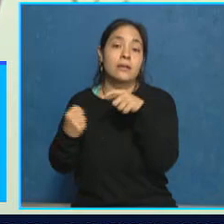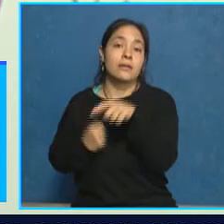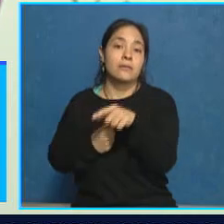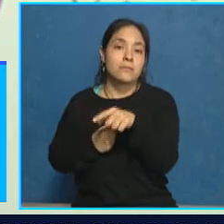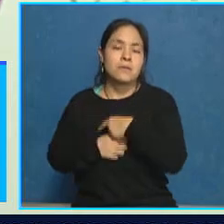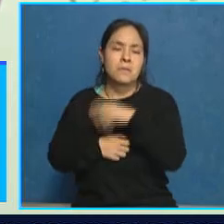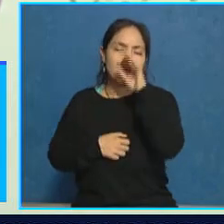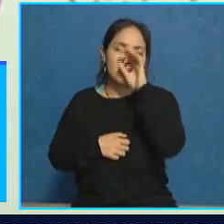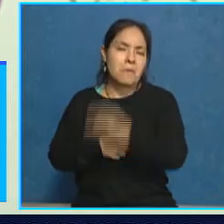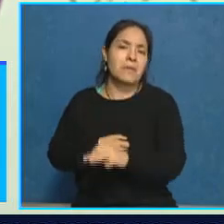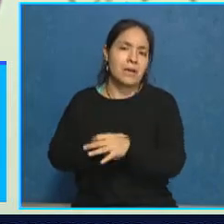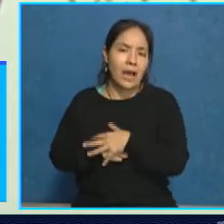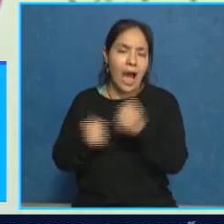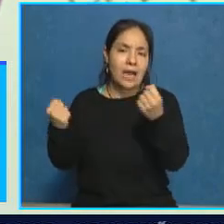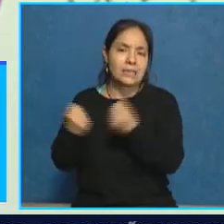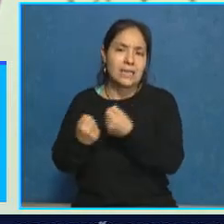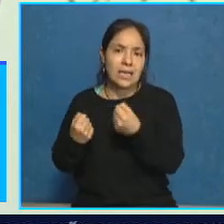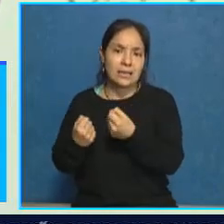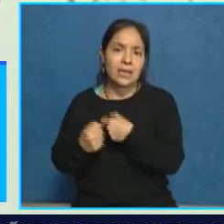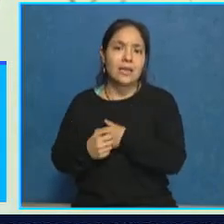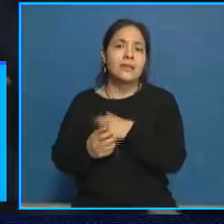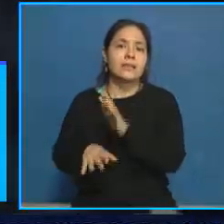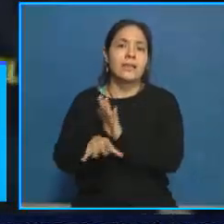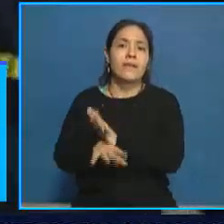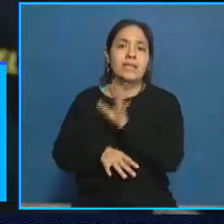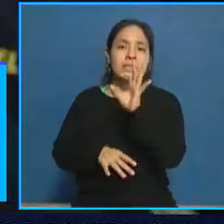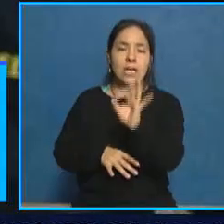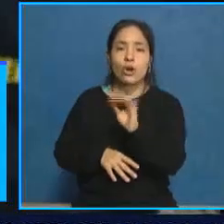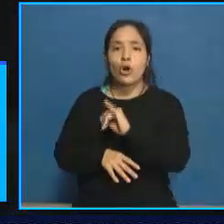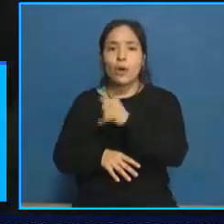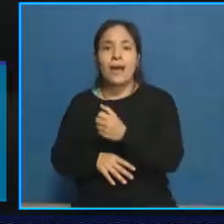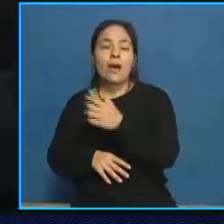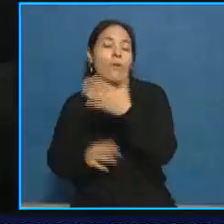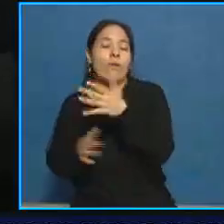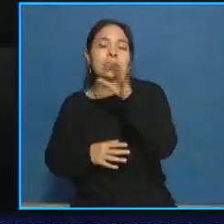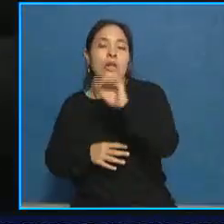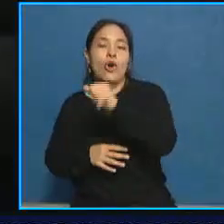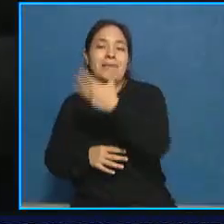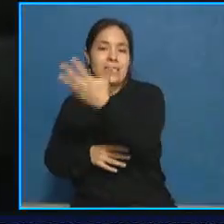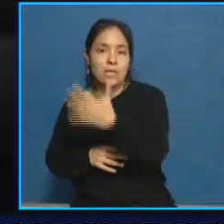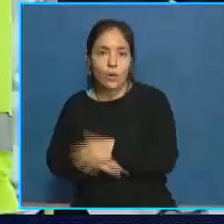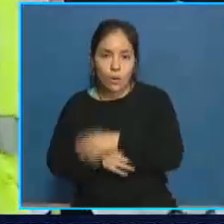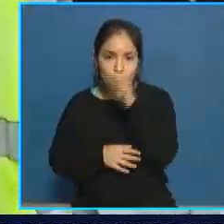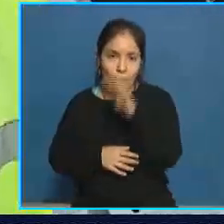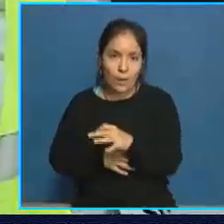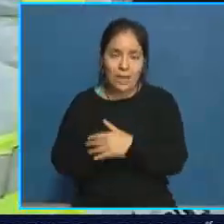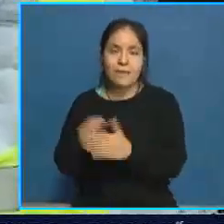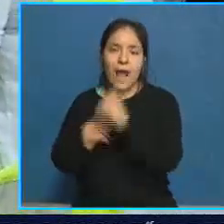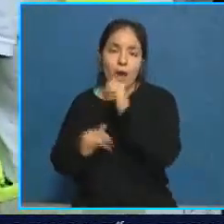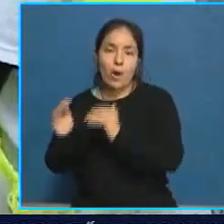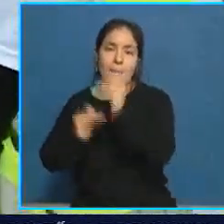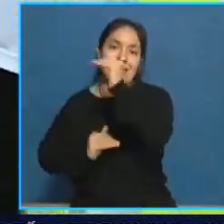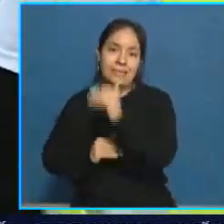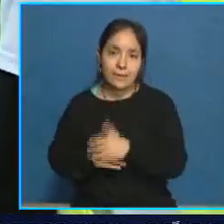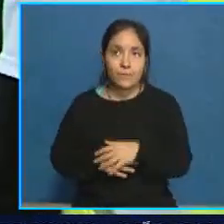nunca, ni un solo accidente está entre 0 y 0,5. Del otro lado están los familiares de víctimas de incidentes viales, quienes siempre